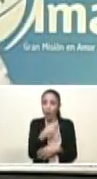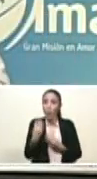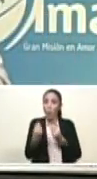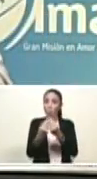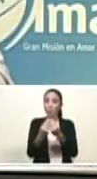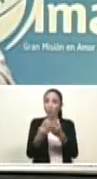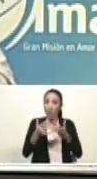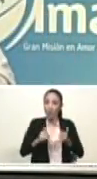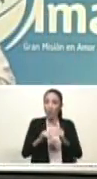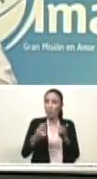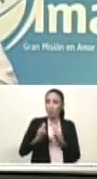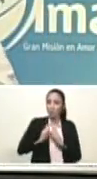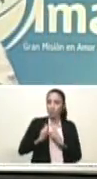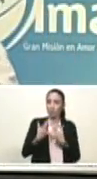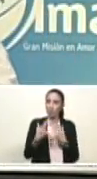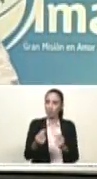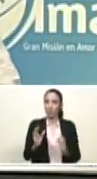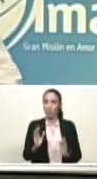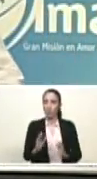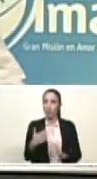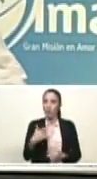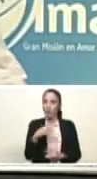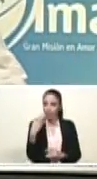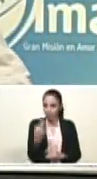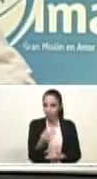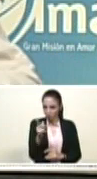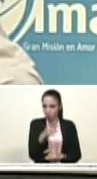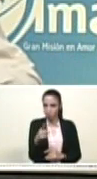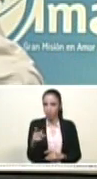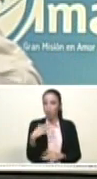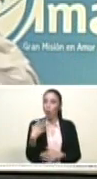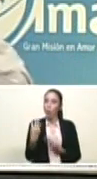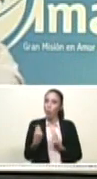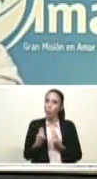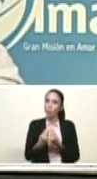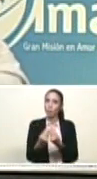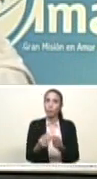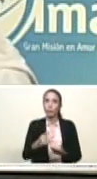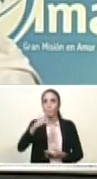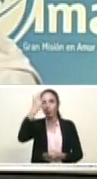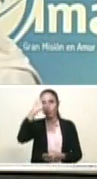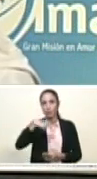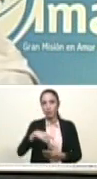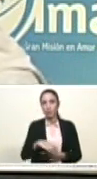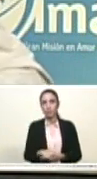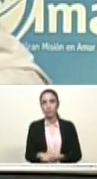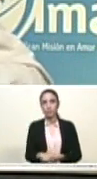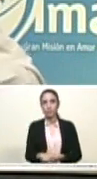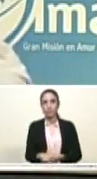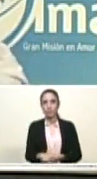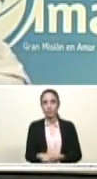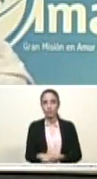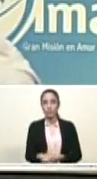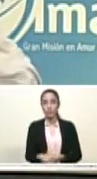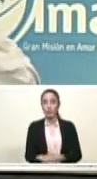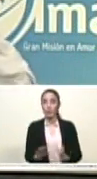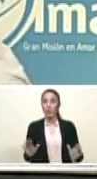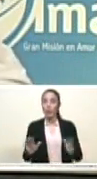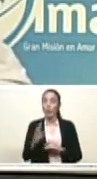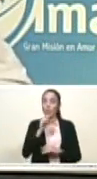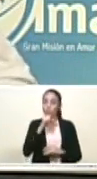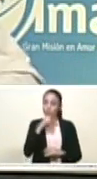todo. Después de haberlo dado todo, ¿verdad? Es la dignidad. Llegar a la llamada tercera edad